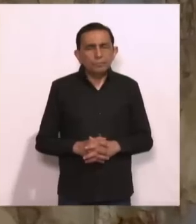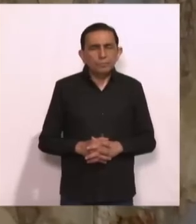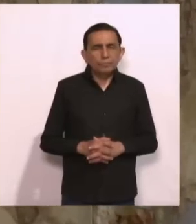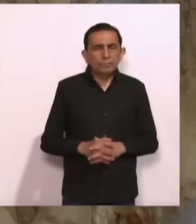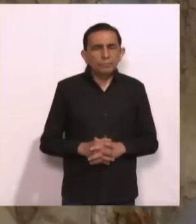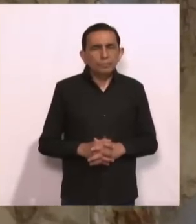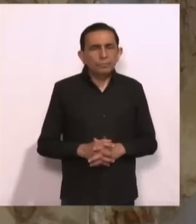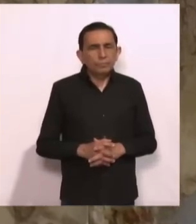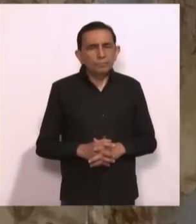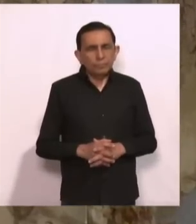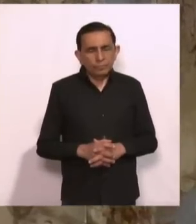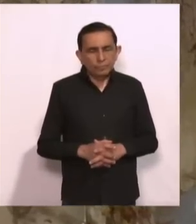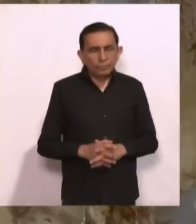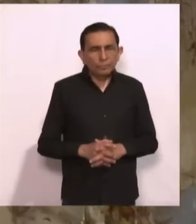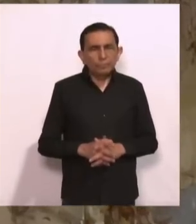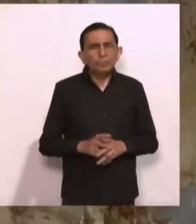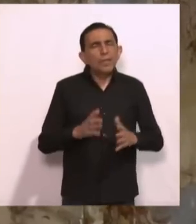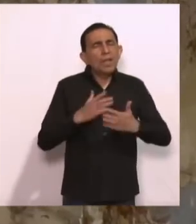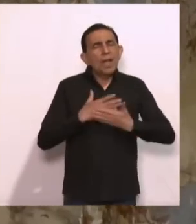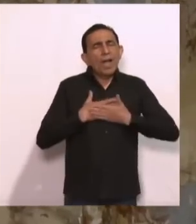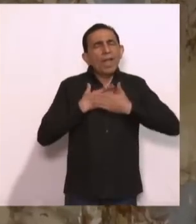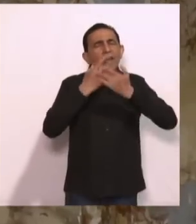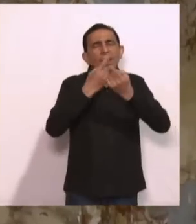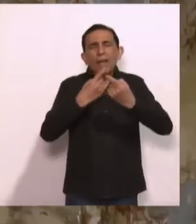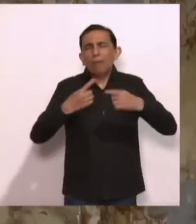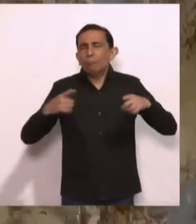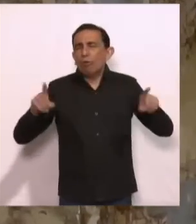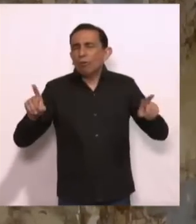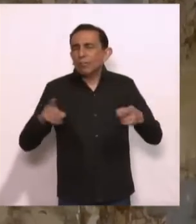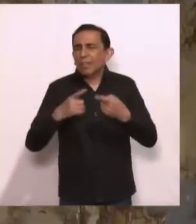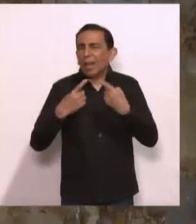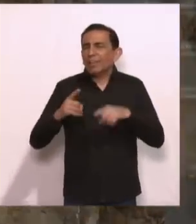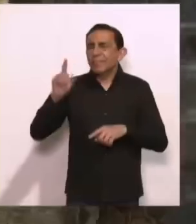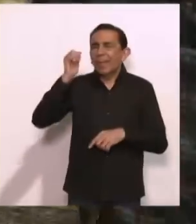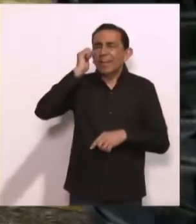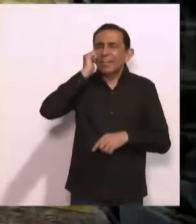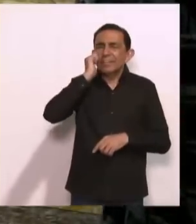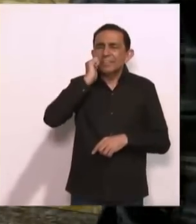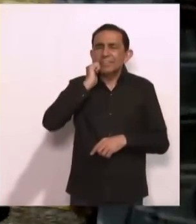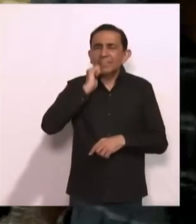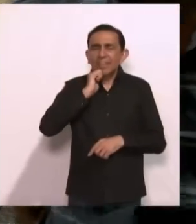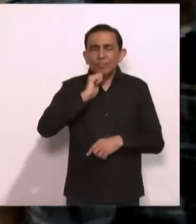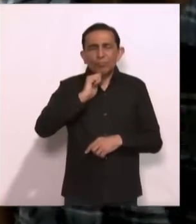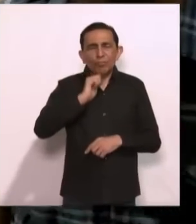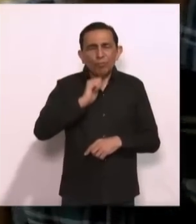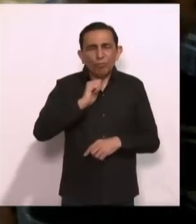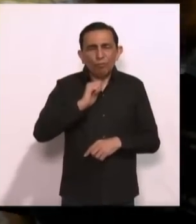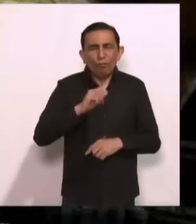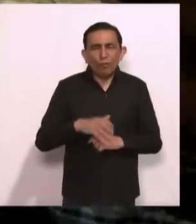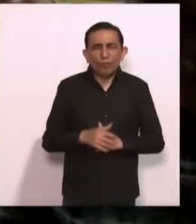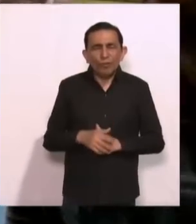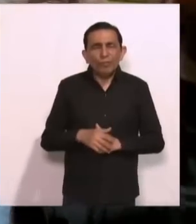amigos en la última cena y nos dio su